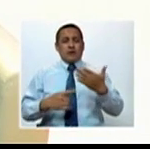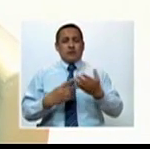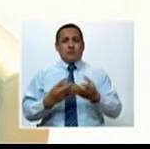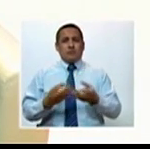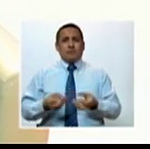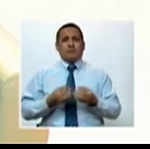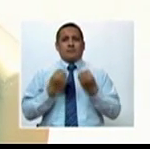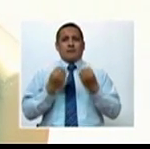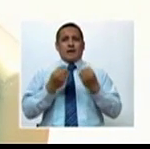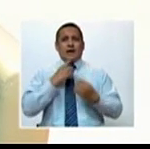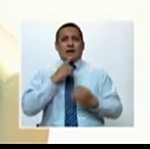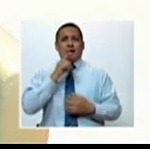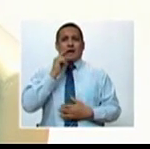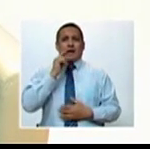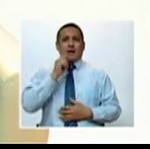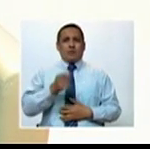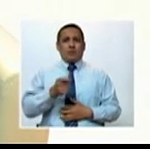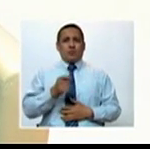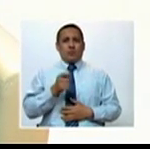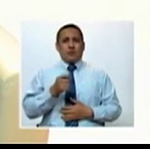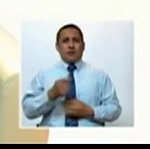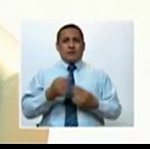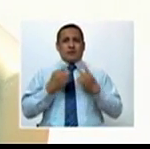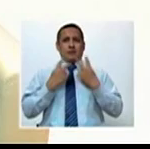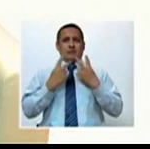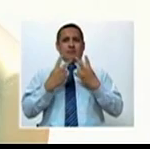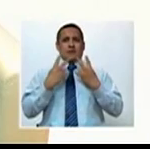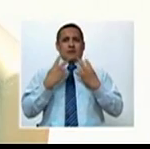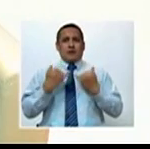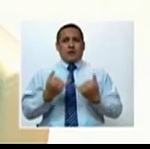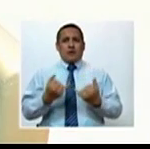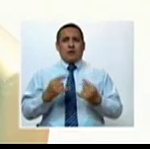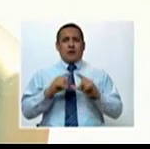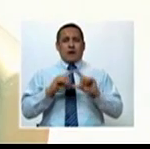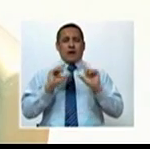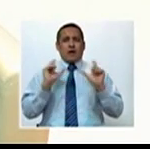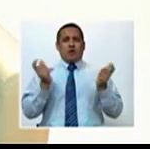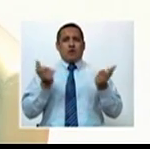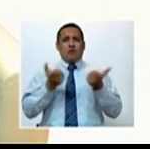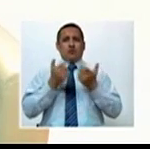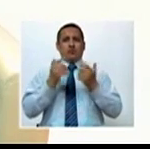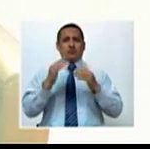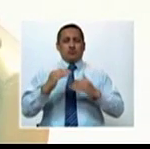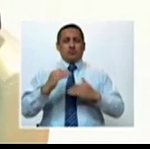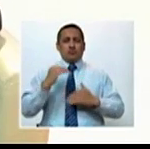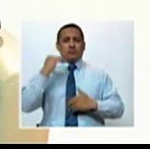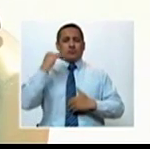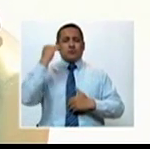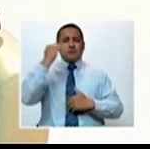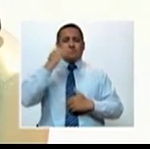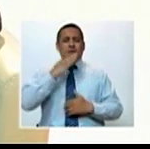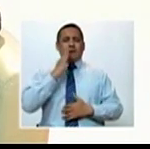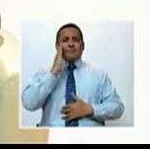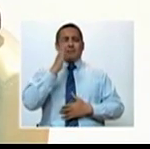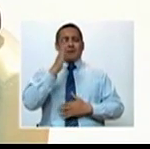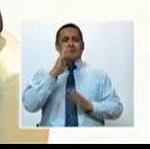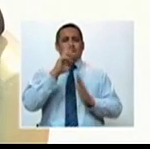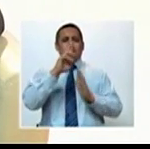juez, en este caso la Corte Suprema, dicte una